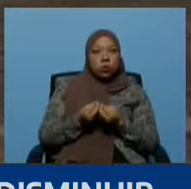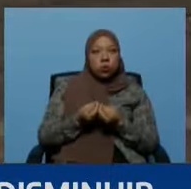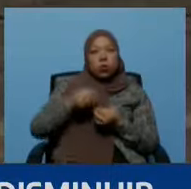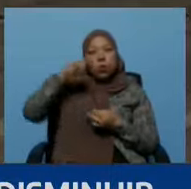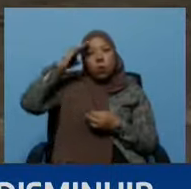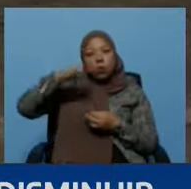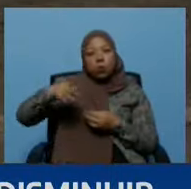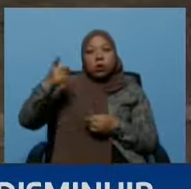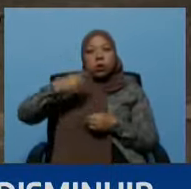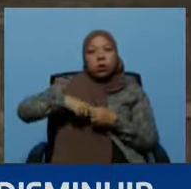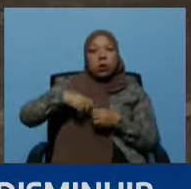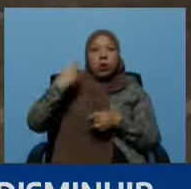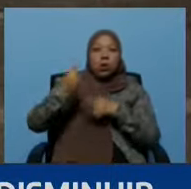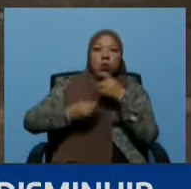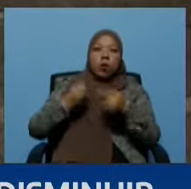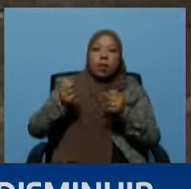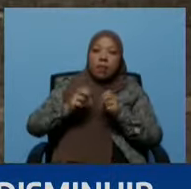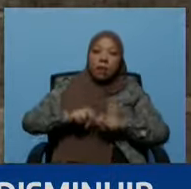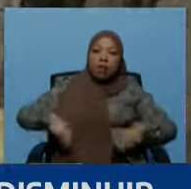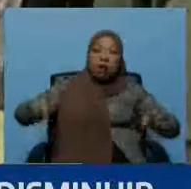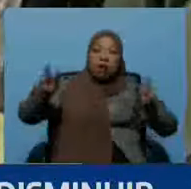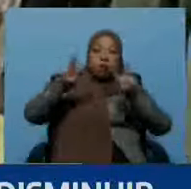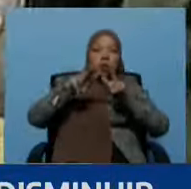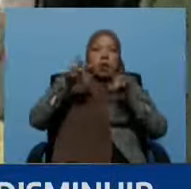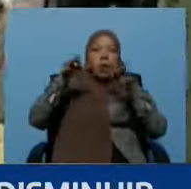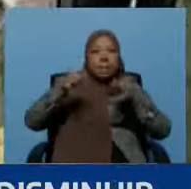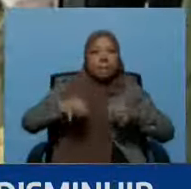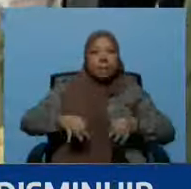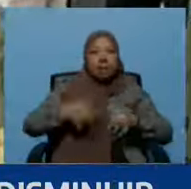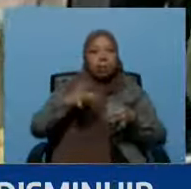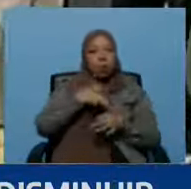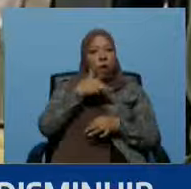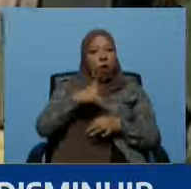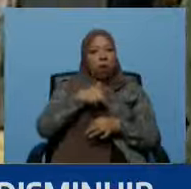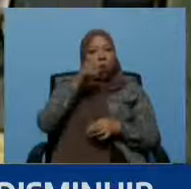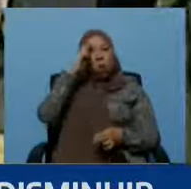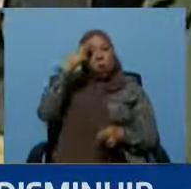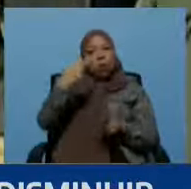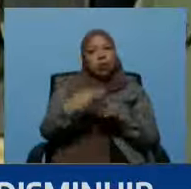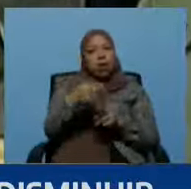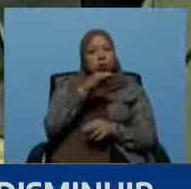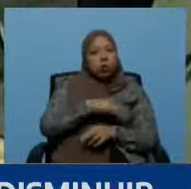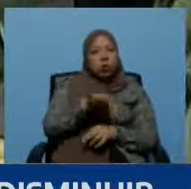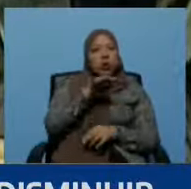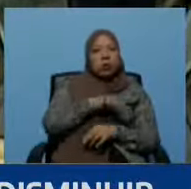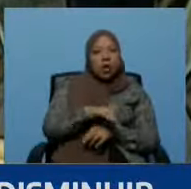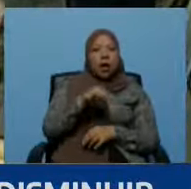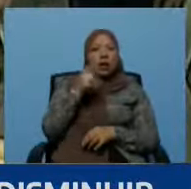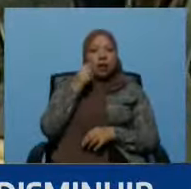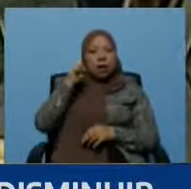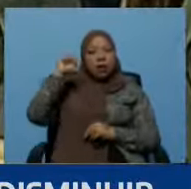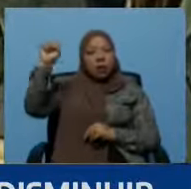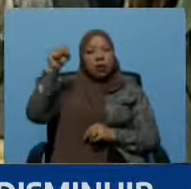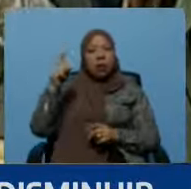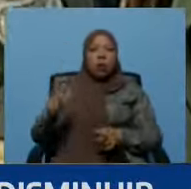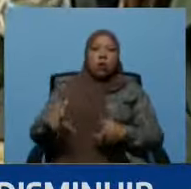jefe, nutridos de valores esencialmente humanistas, socialistas, y eso nos ha permitido estar a